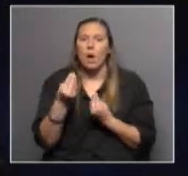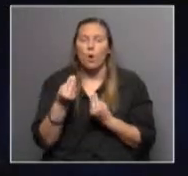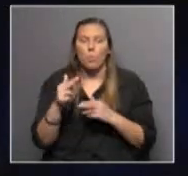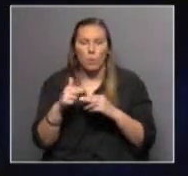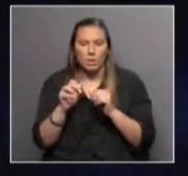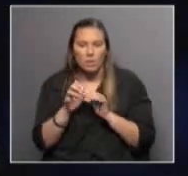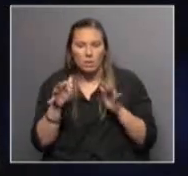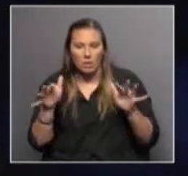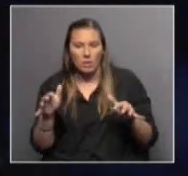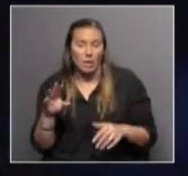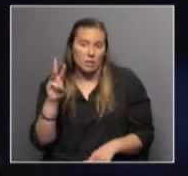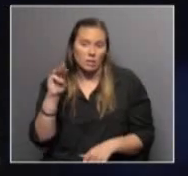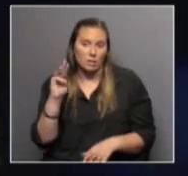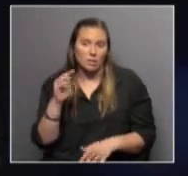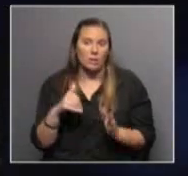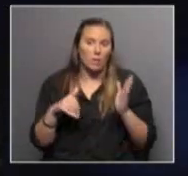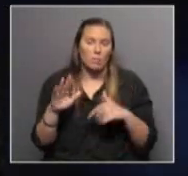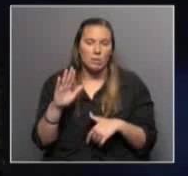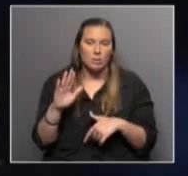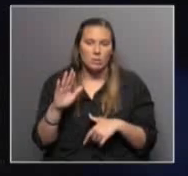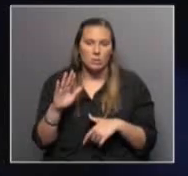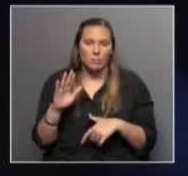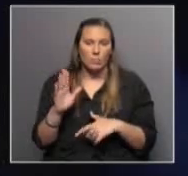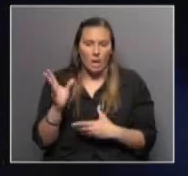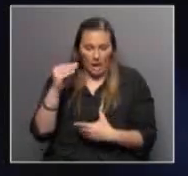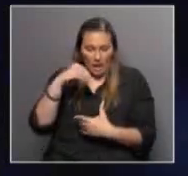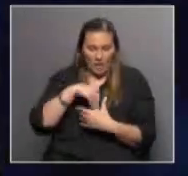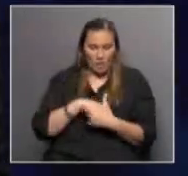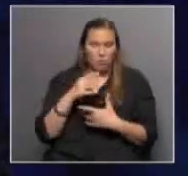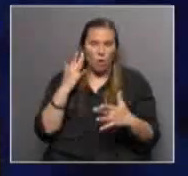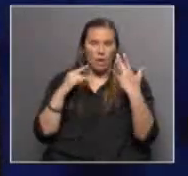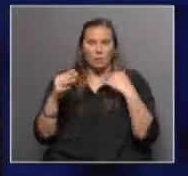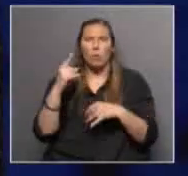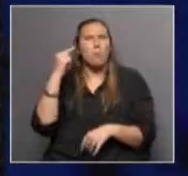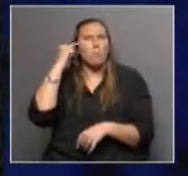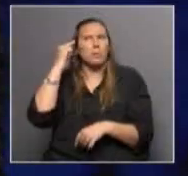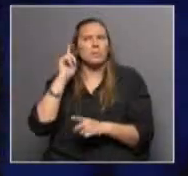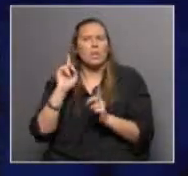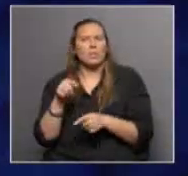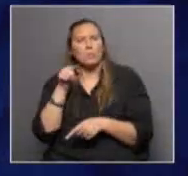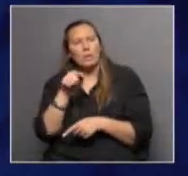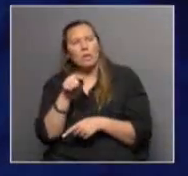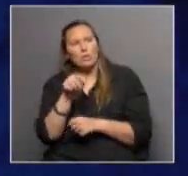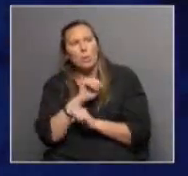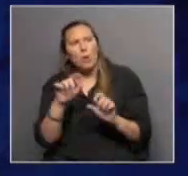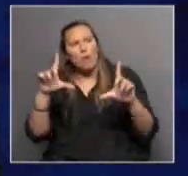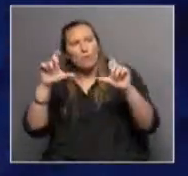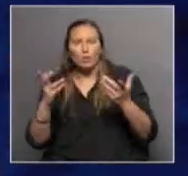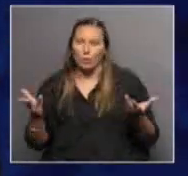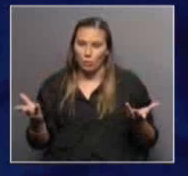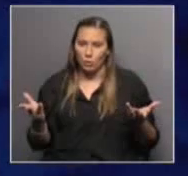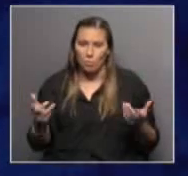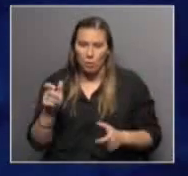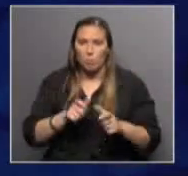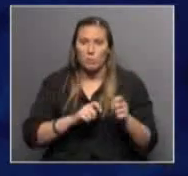y en particular instagram afectó su arte se metió en su arte en como ellos piensan también que eso es un objeto que va a ser fotografiado no